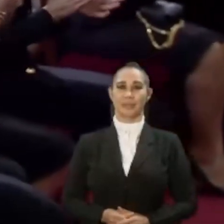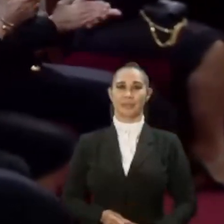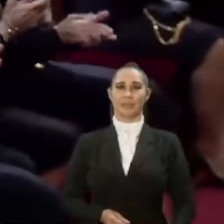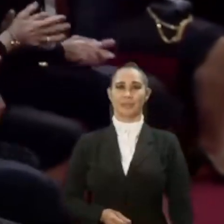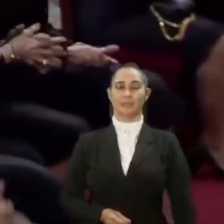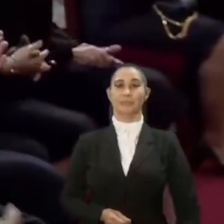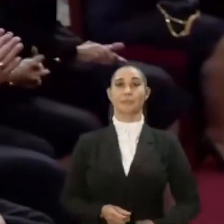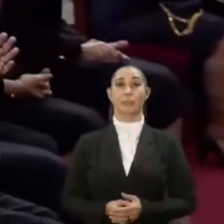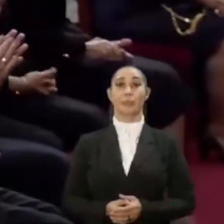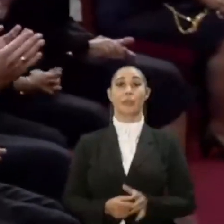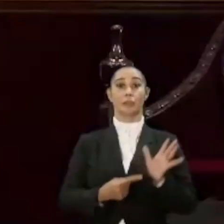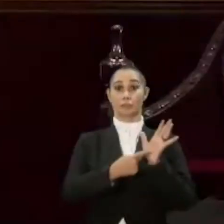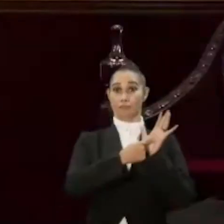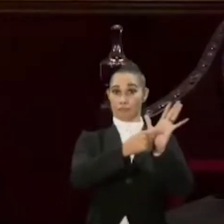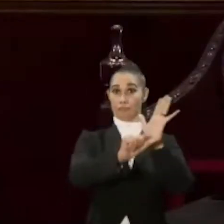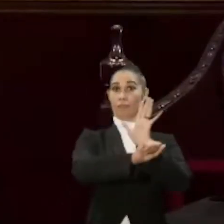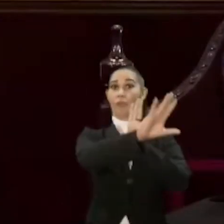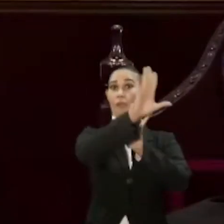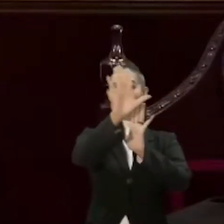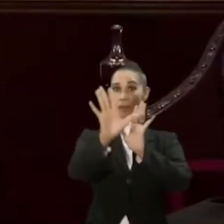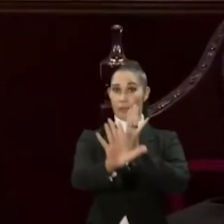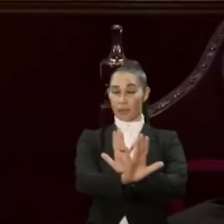Y quiero dejar claro